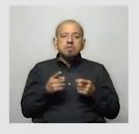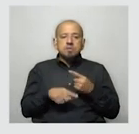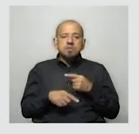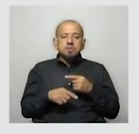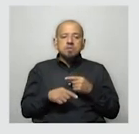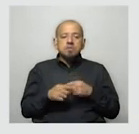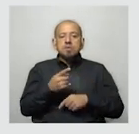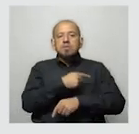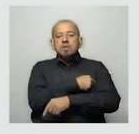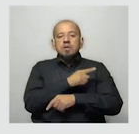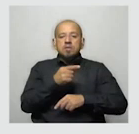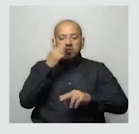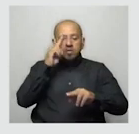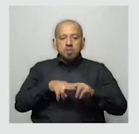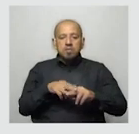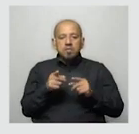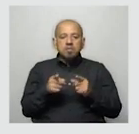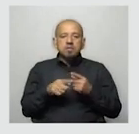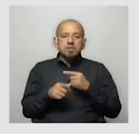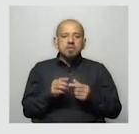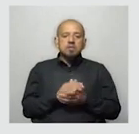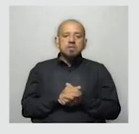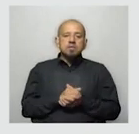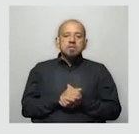temperatura de la muerte del durazno.